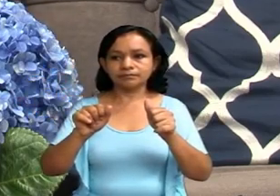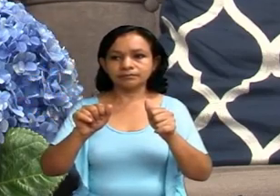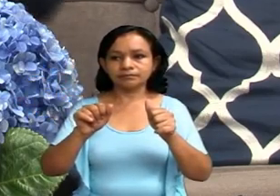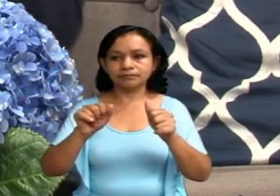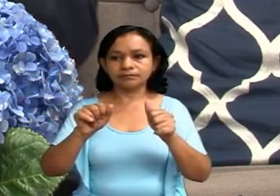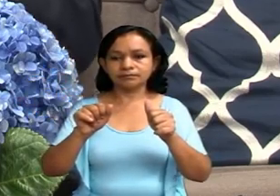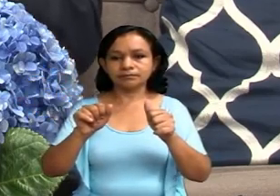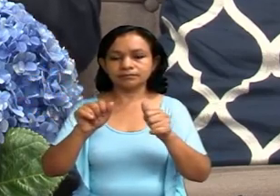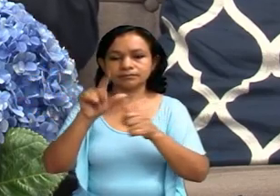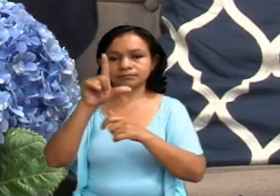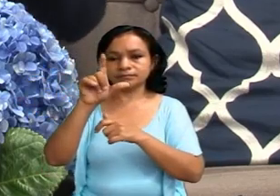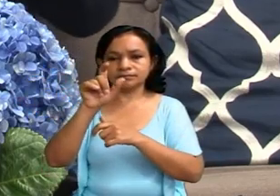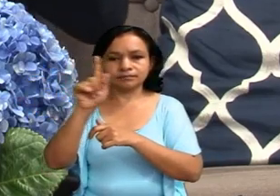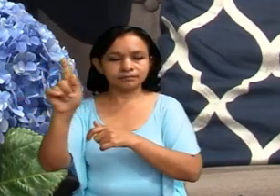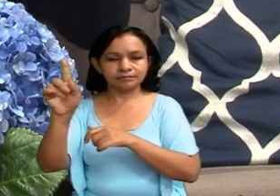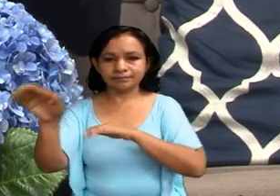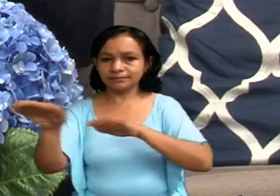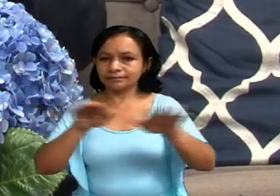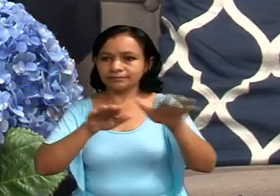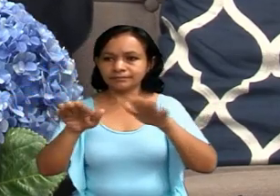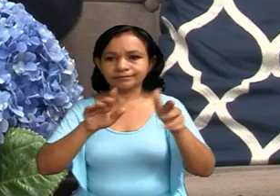da la LED. ¿Entendés? Okay. Son